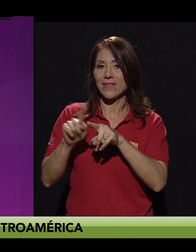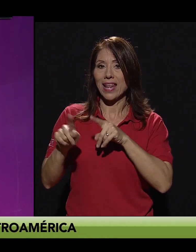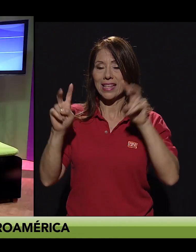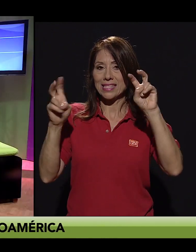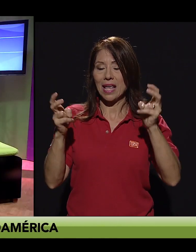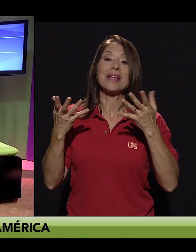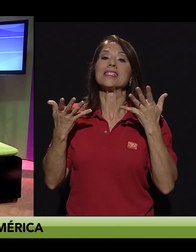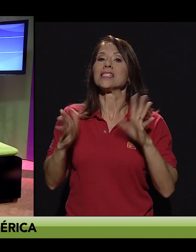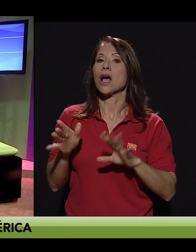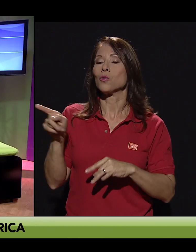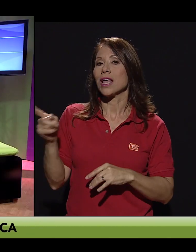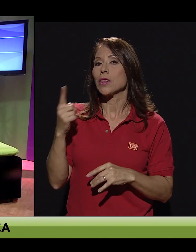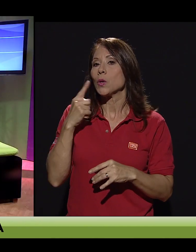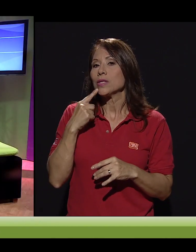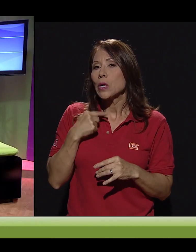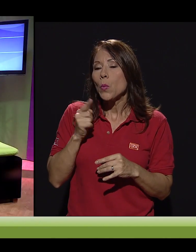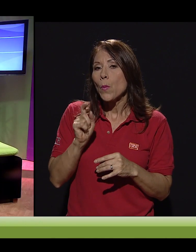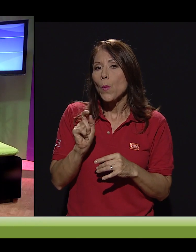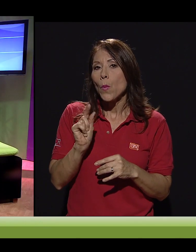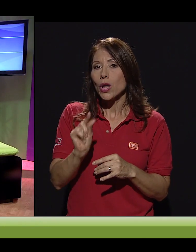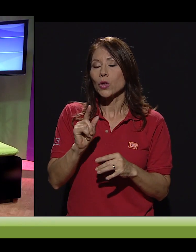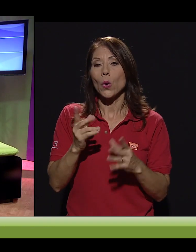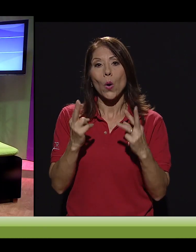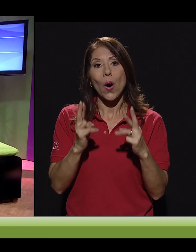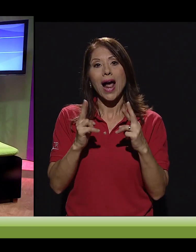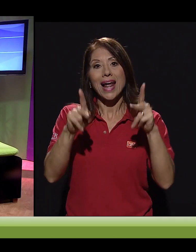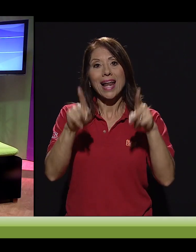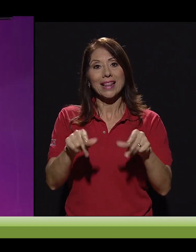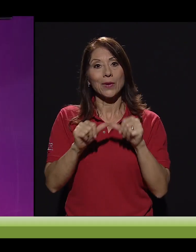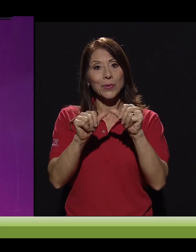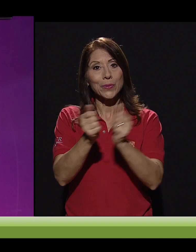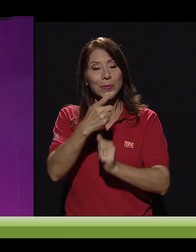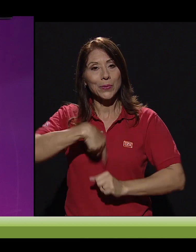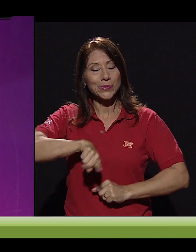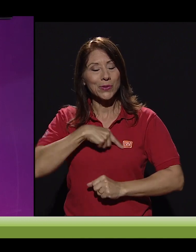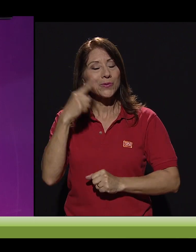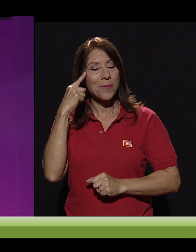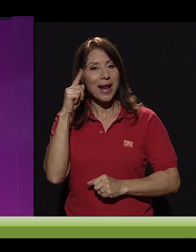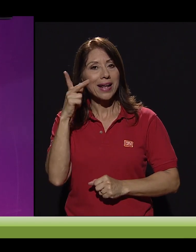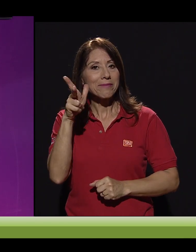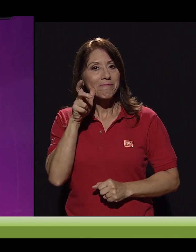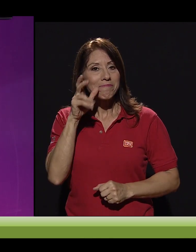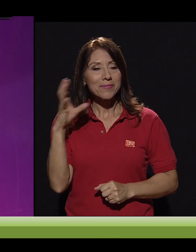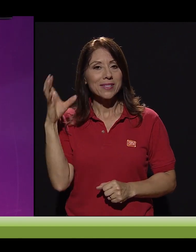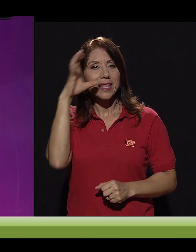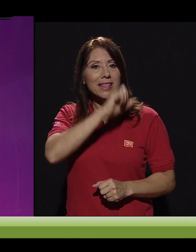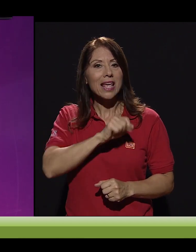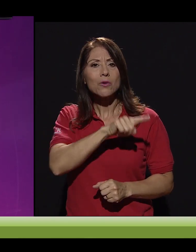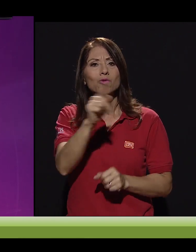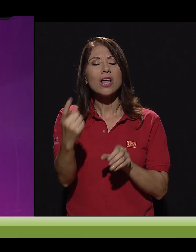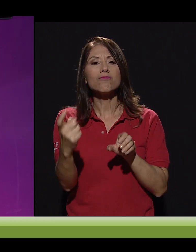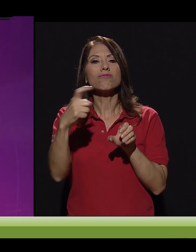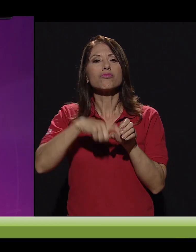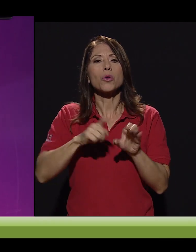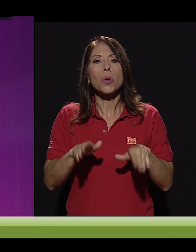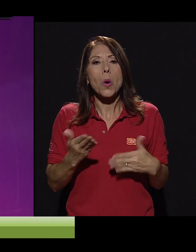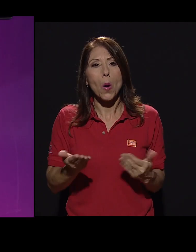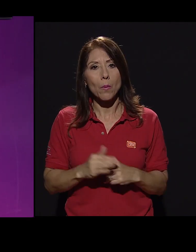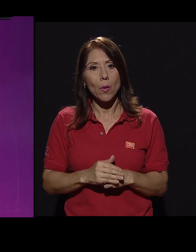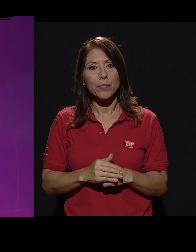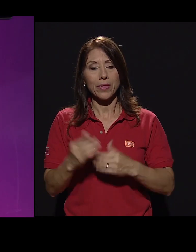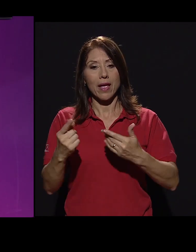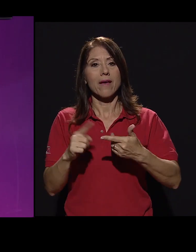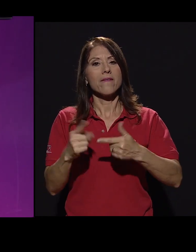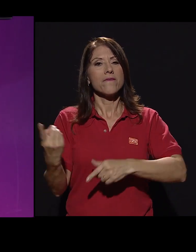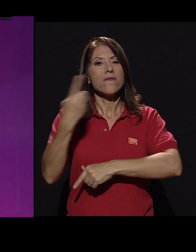explicar Estos diferentes temas ¿Verdad? Ya usted nos adelantó un poquito Ojalá que la gente siga con nosotros Para que se entere también Cómo puede participar